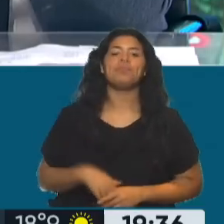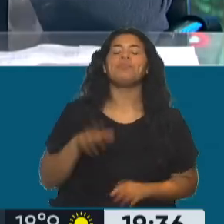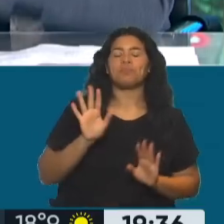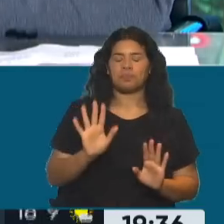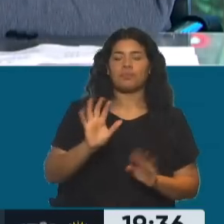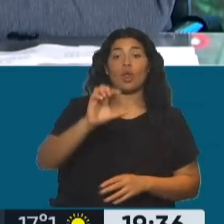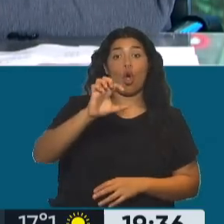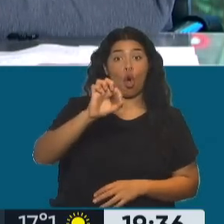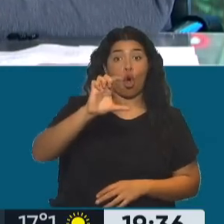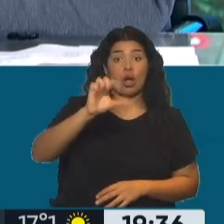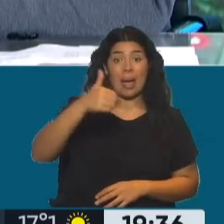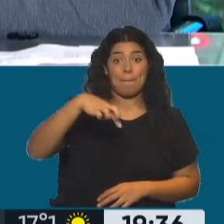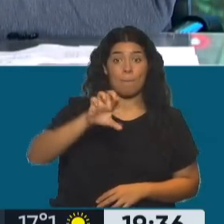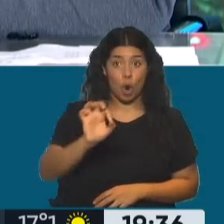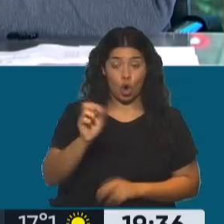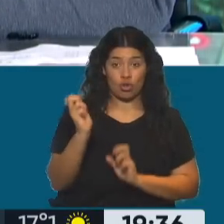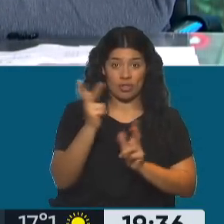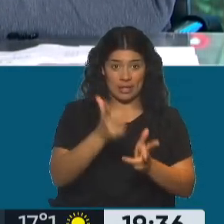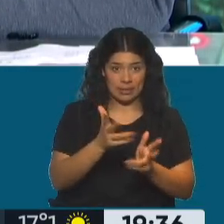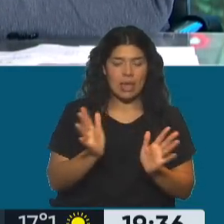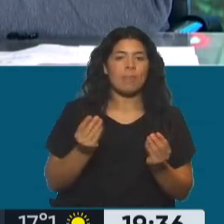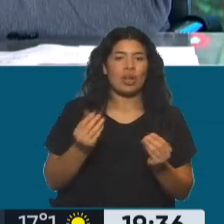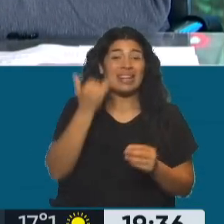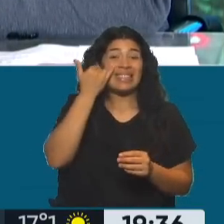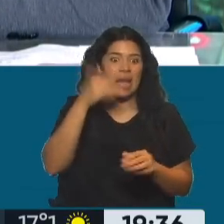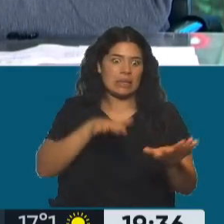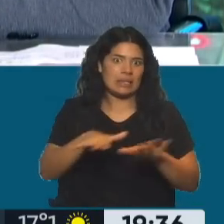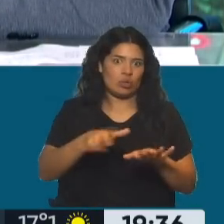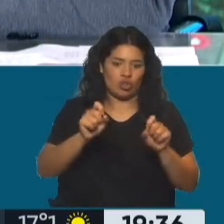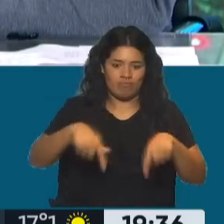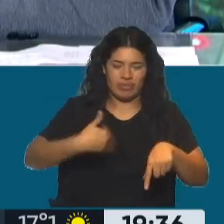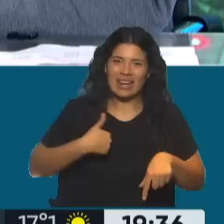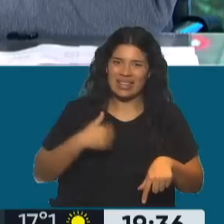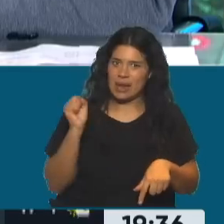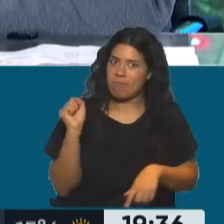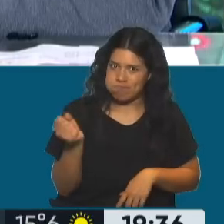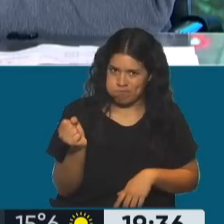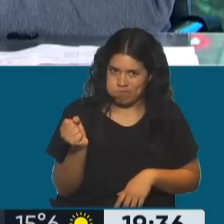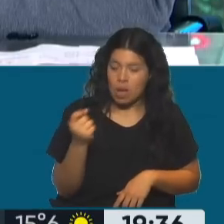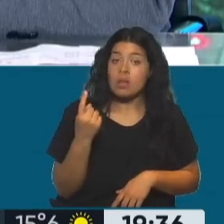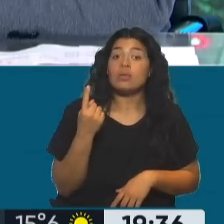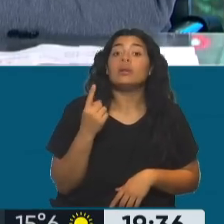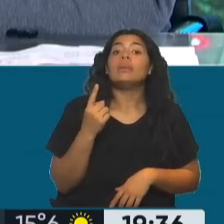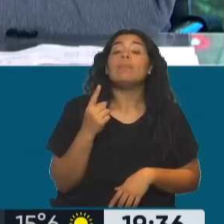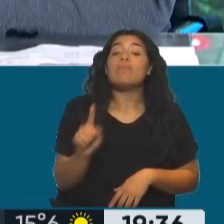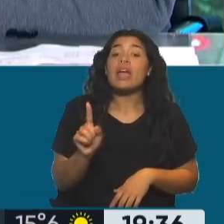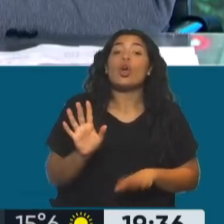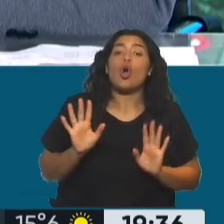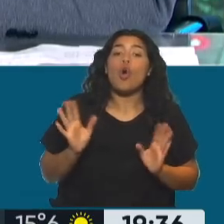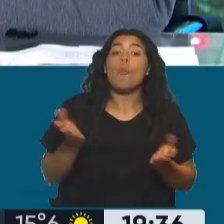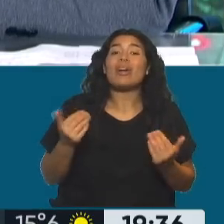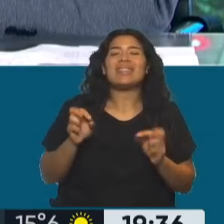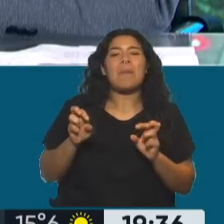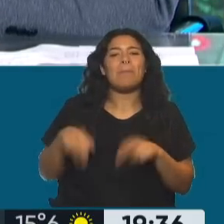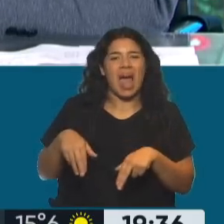bueno, no queremos hacer un plan Bonex por lo que ya pasó supuestamente, Claro. aunque no descarta 100% que esa puede ser una salida.